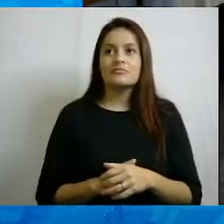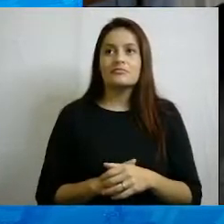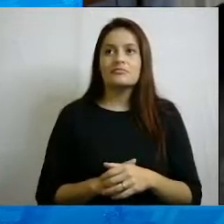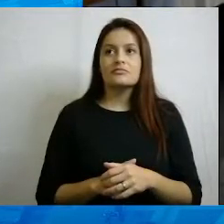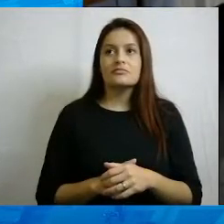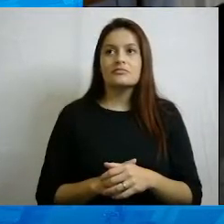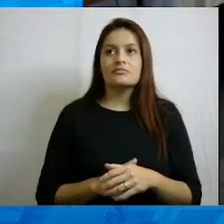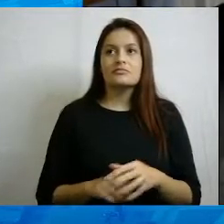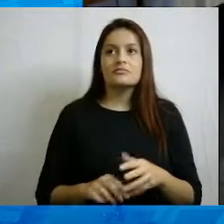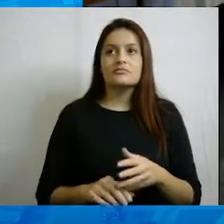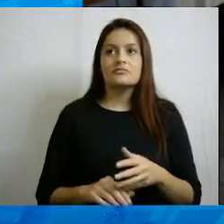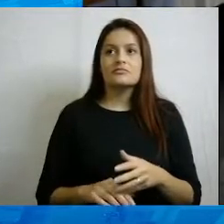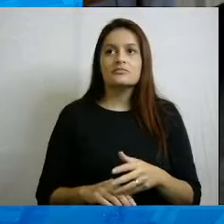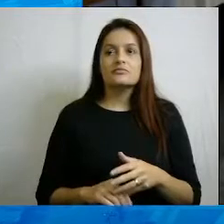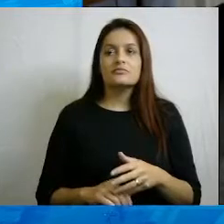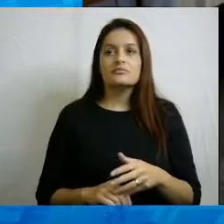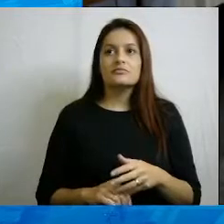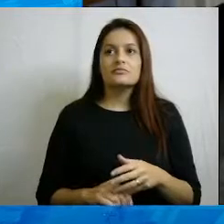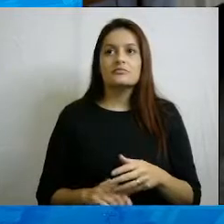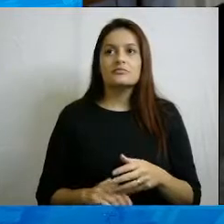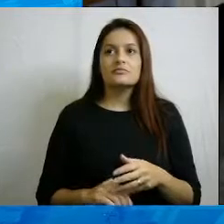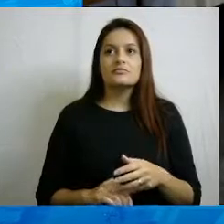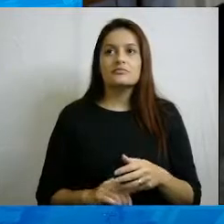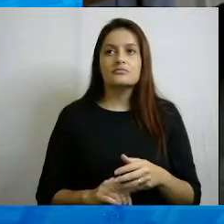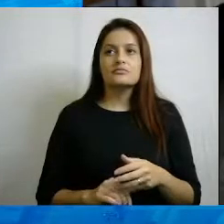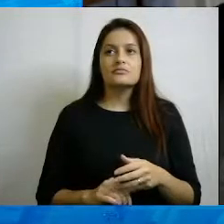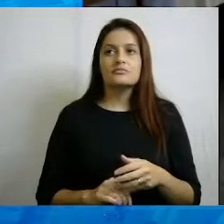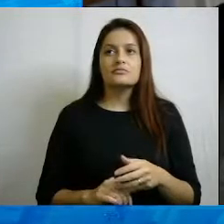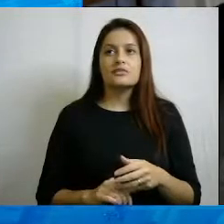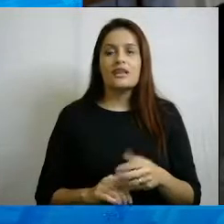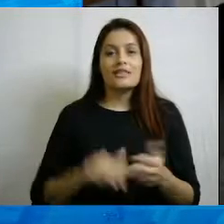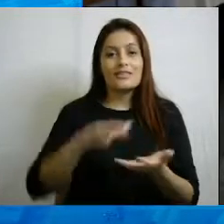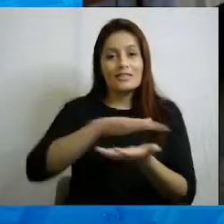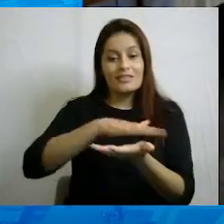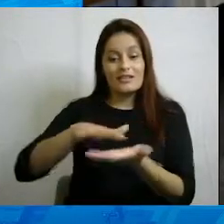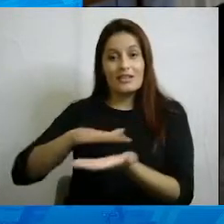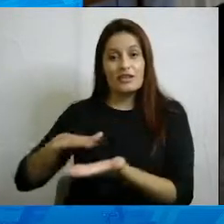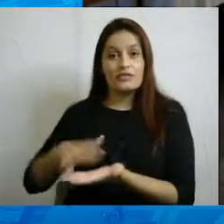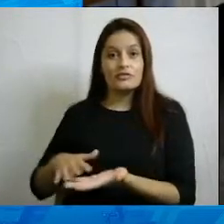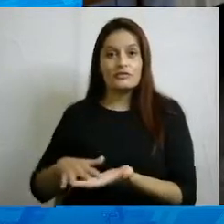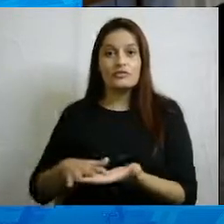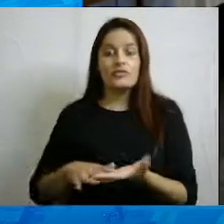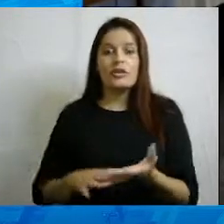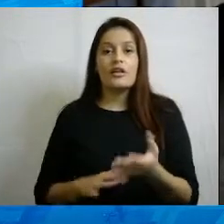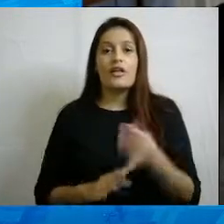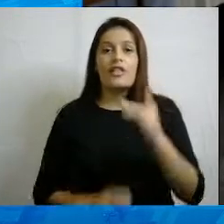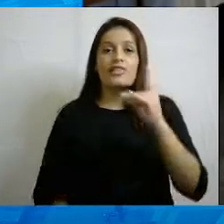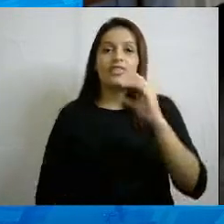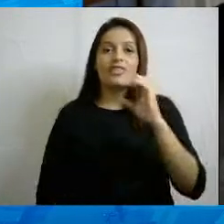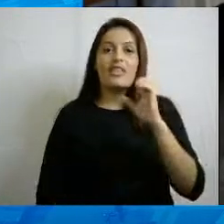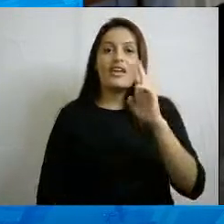se puede hacer en su minuto, todos estos terrenos que no son solo derechos, y ver la